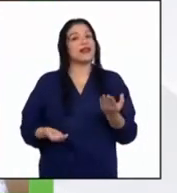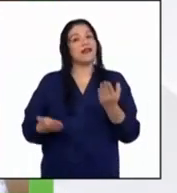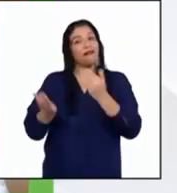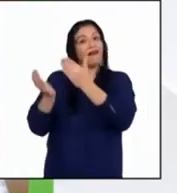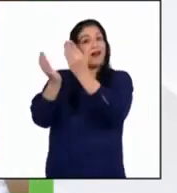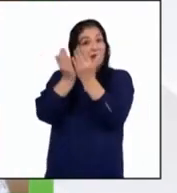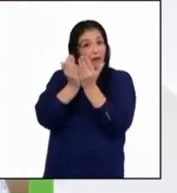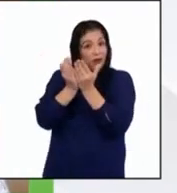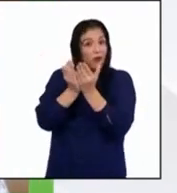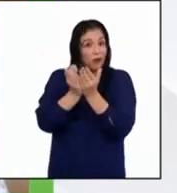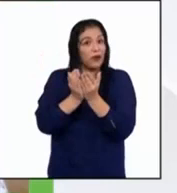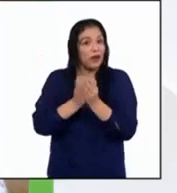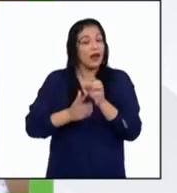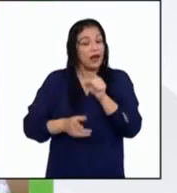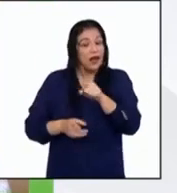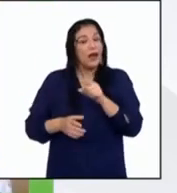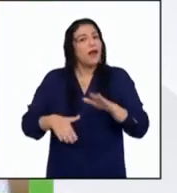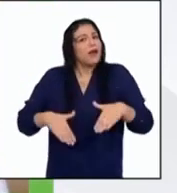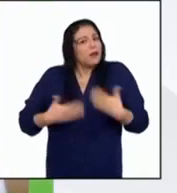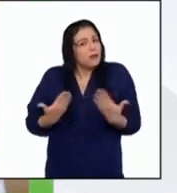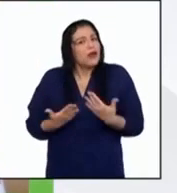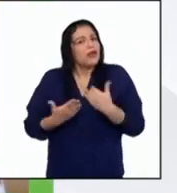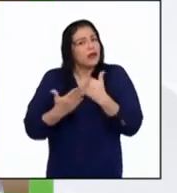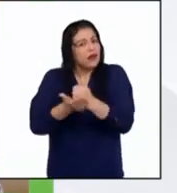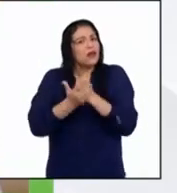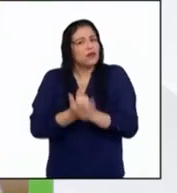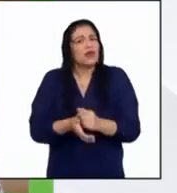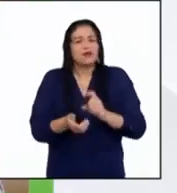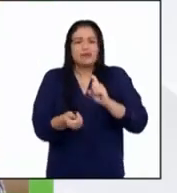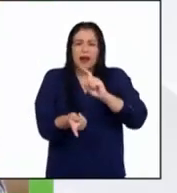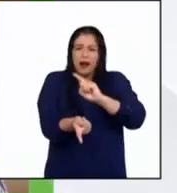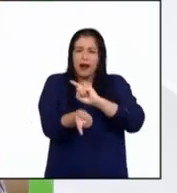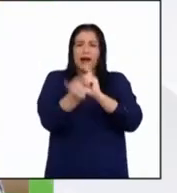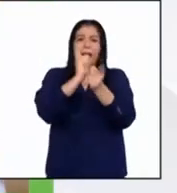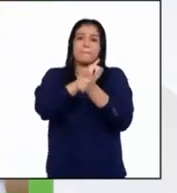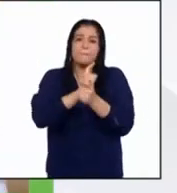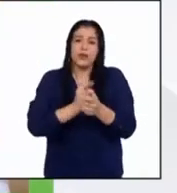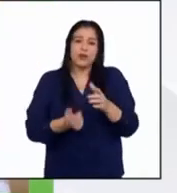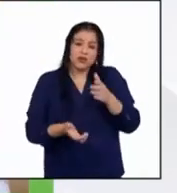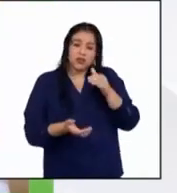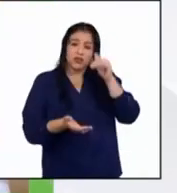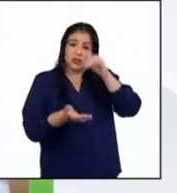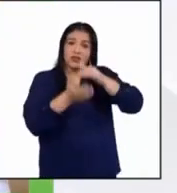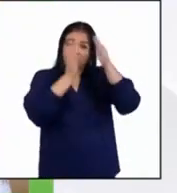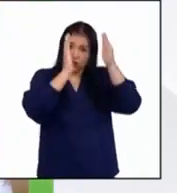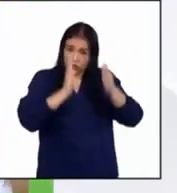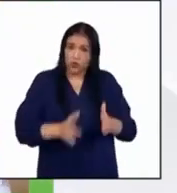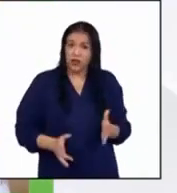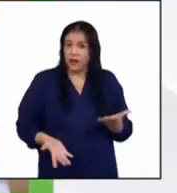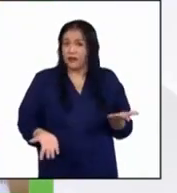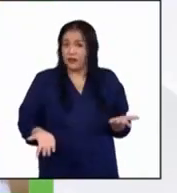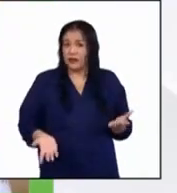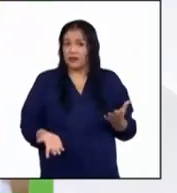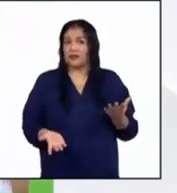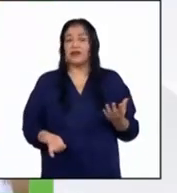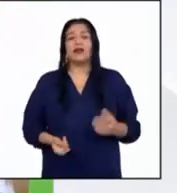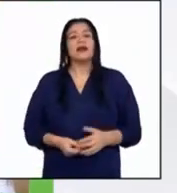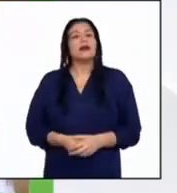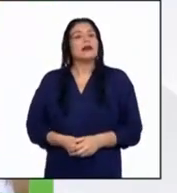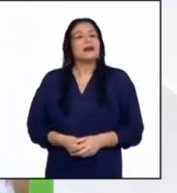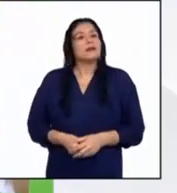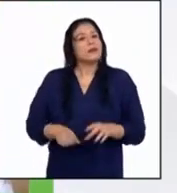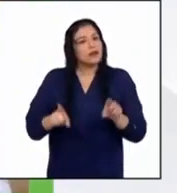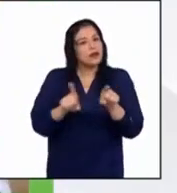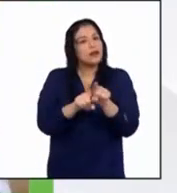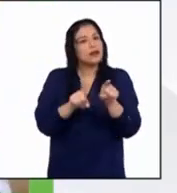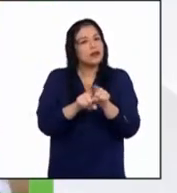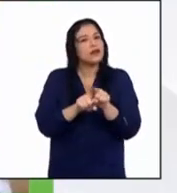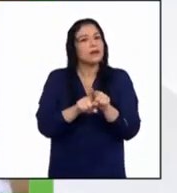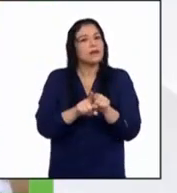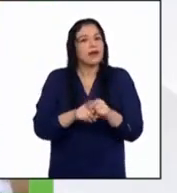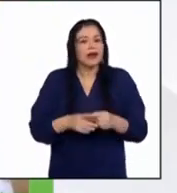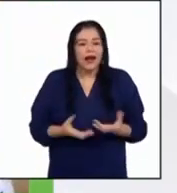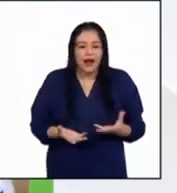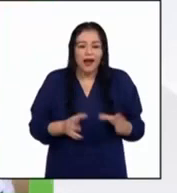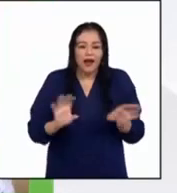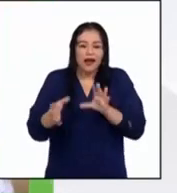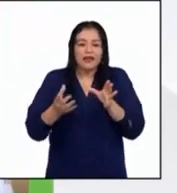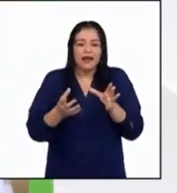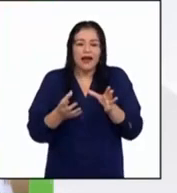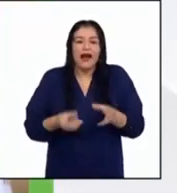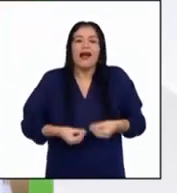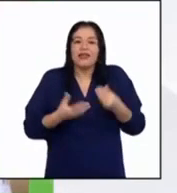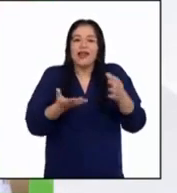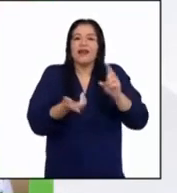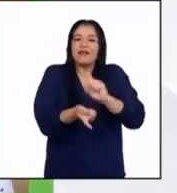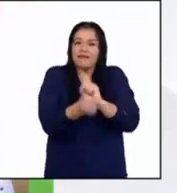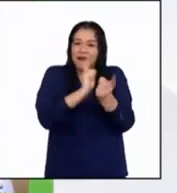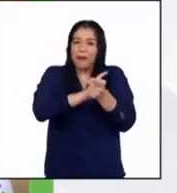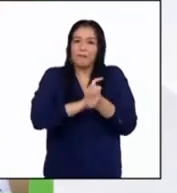escuela puede generar cambios personales en las y los adolescentes, y al generar esos cambios